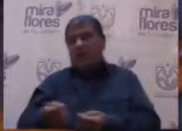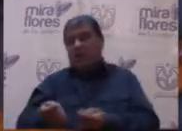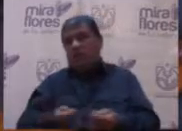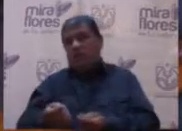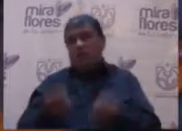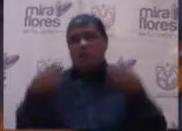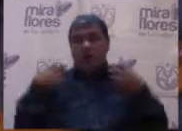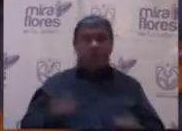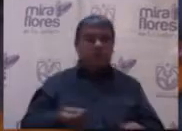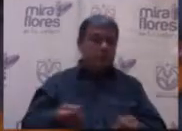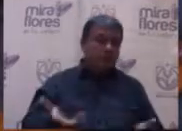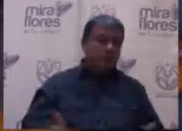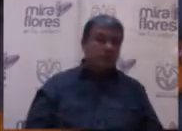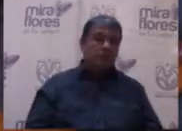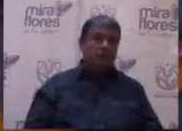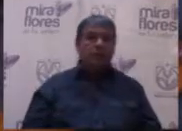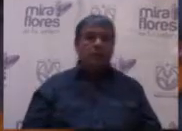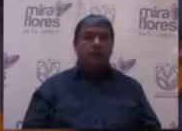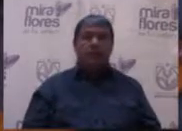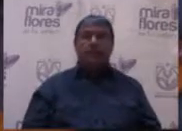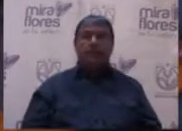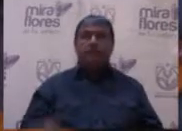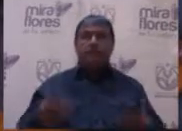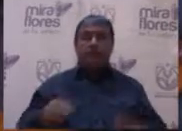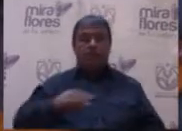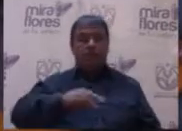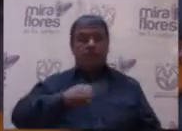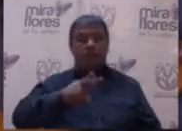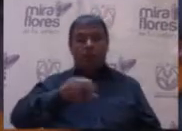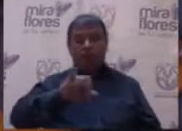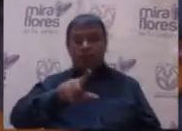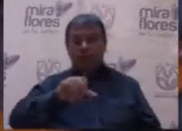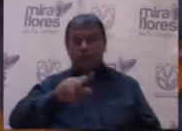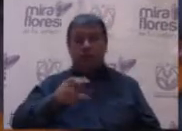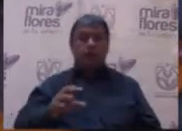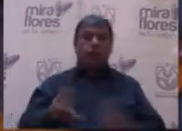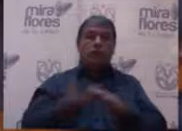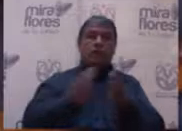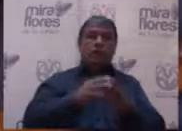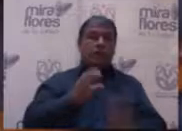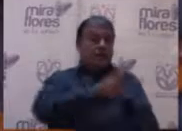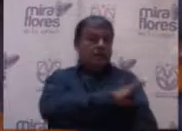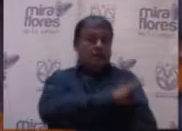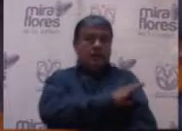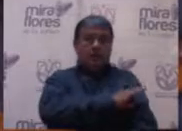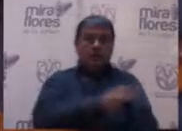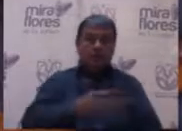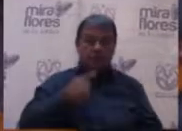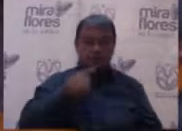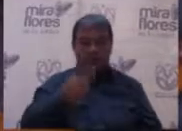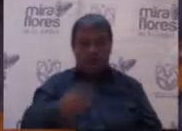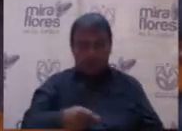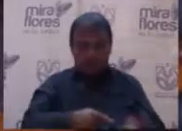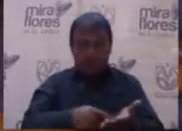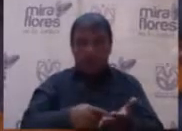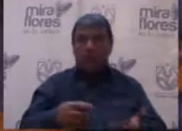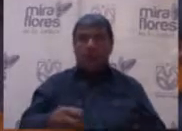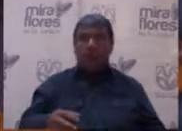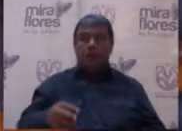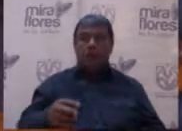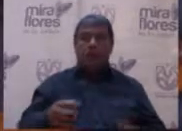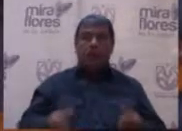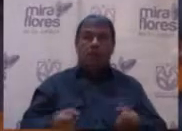administrativo. El caso es que Movilidad Urbana y Fiscalización dicen, Movilidad